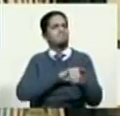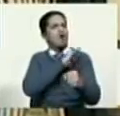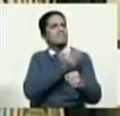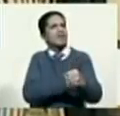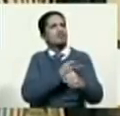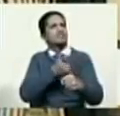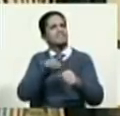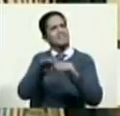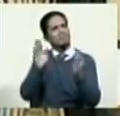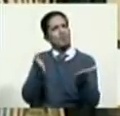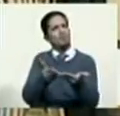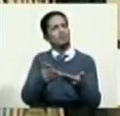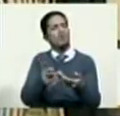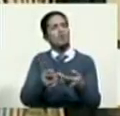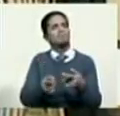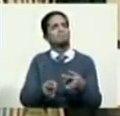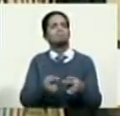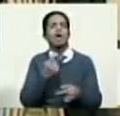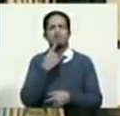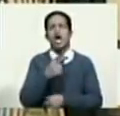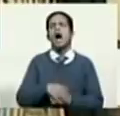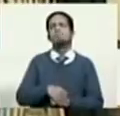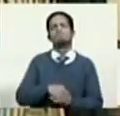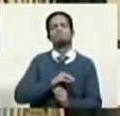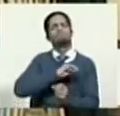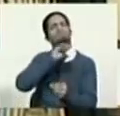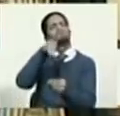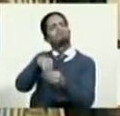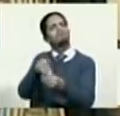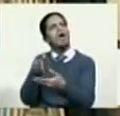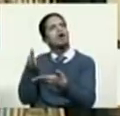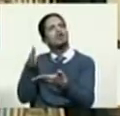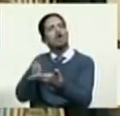tiene la opción militar contra Venezuela.